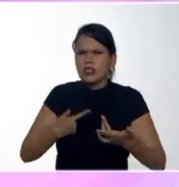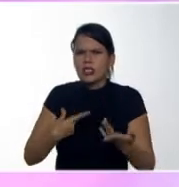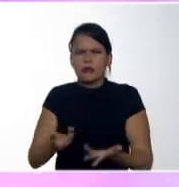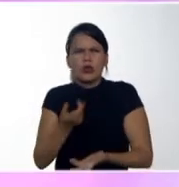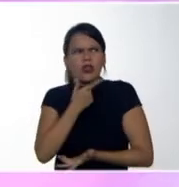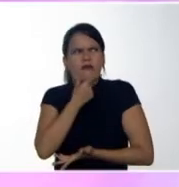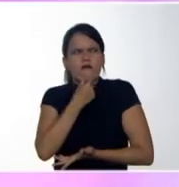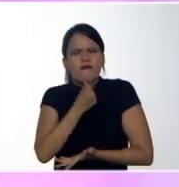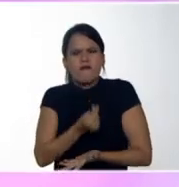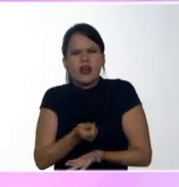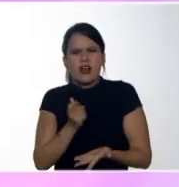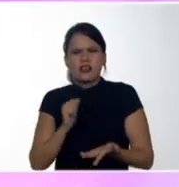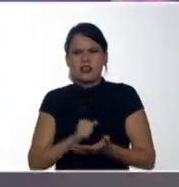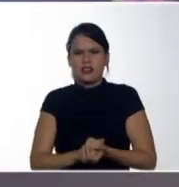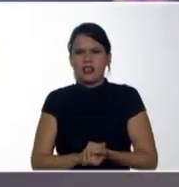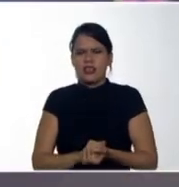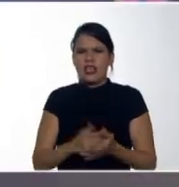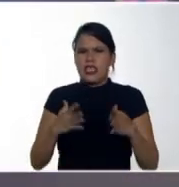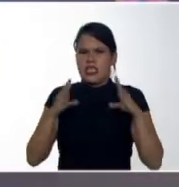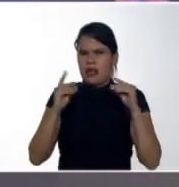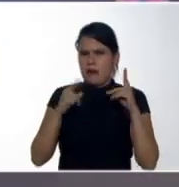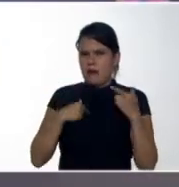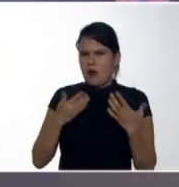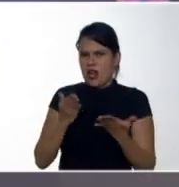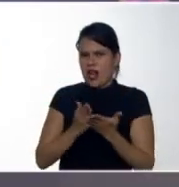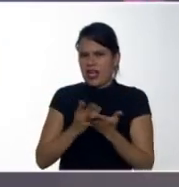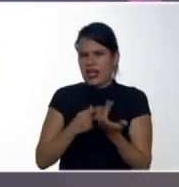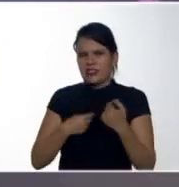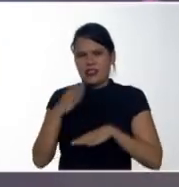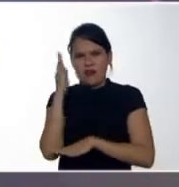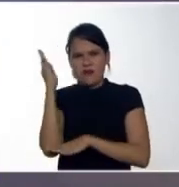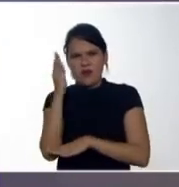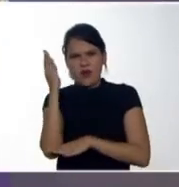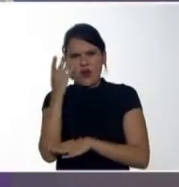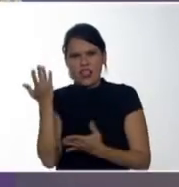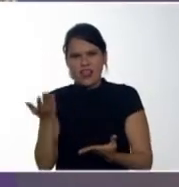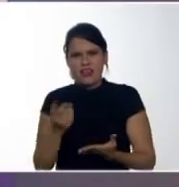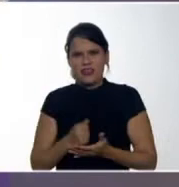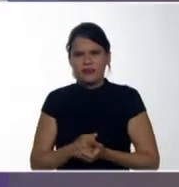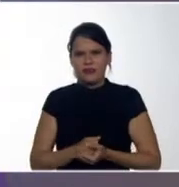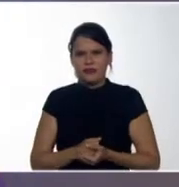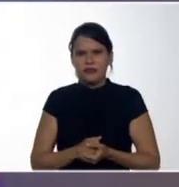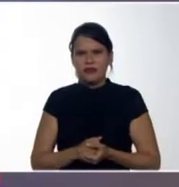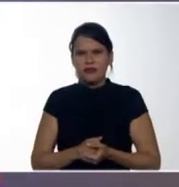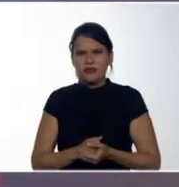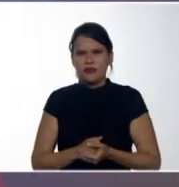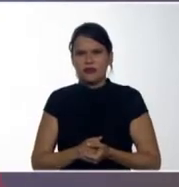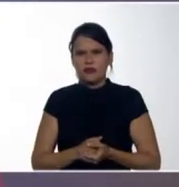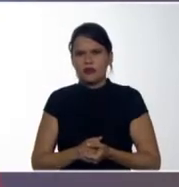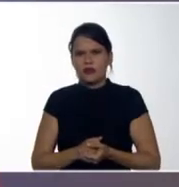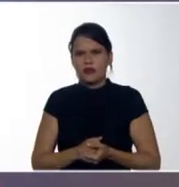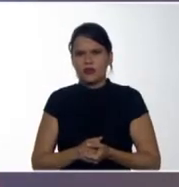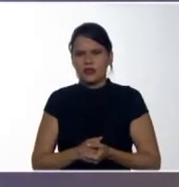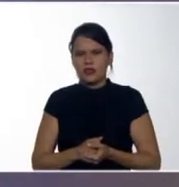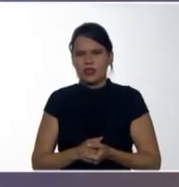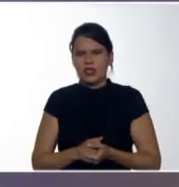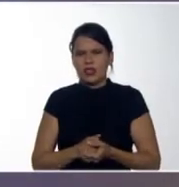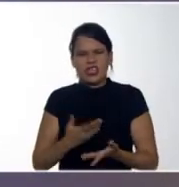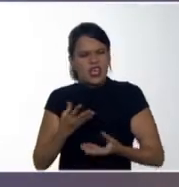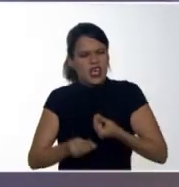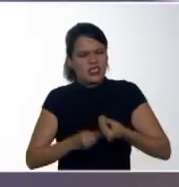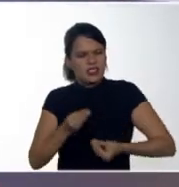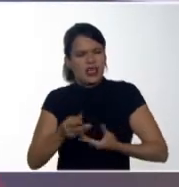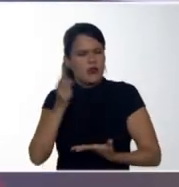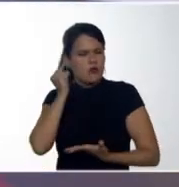tan sencillo. Y hablamos en la clase de biología acerca de el rol de la mujer en